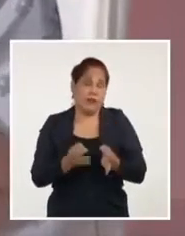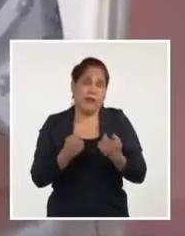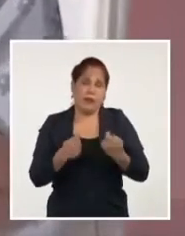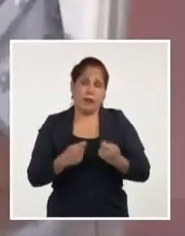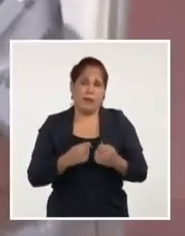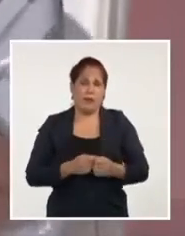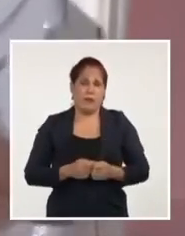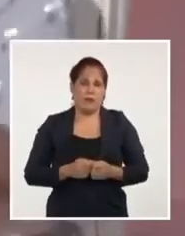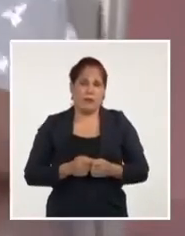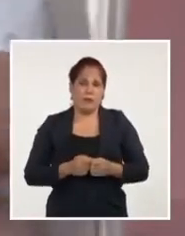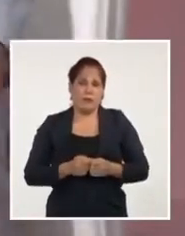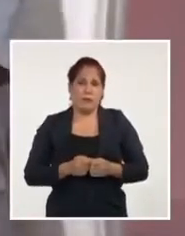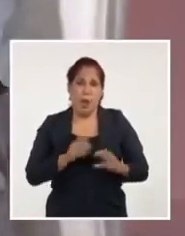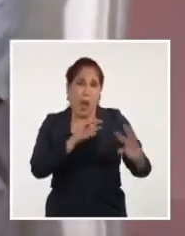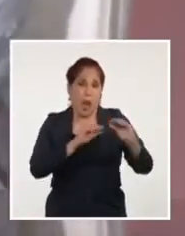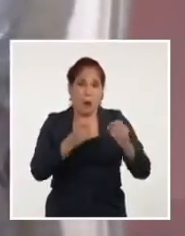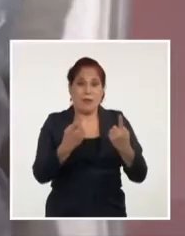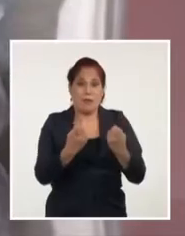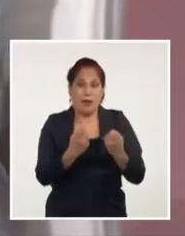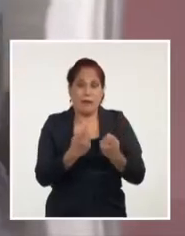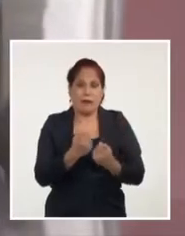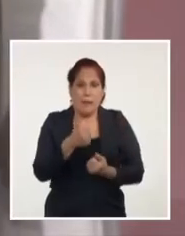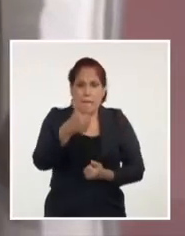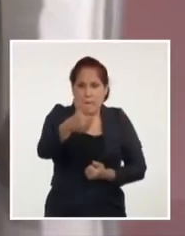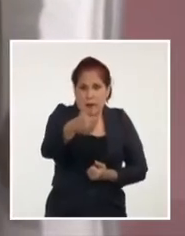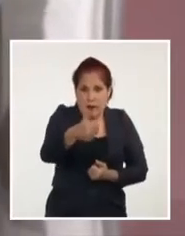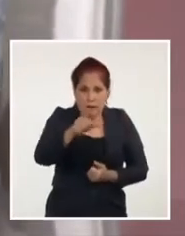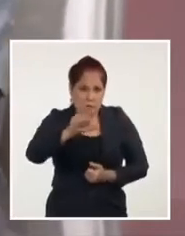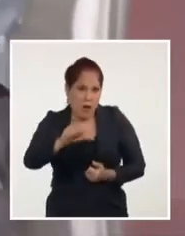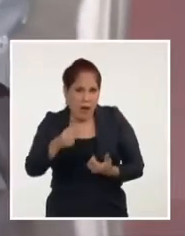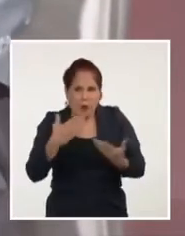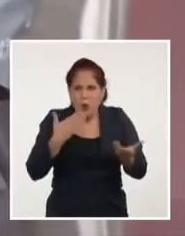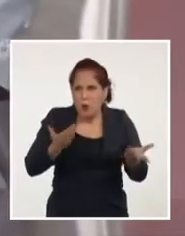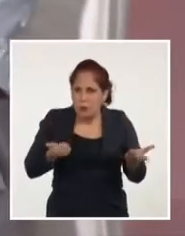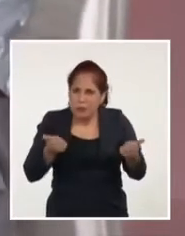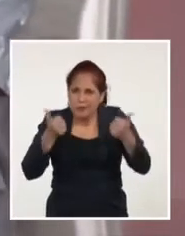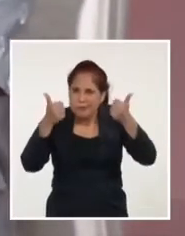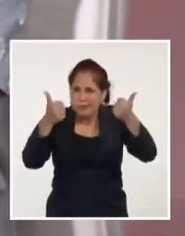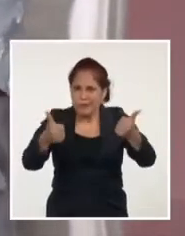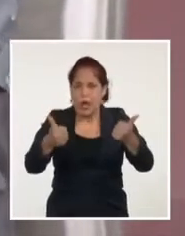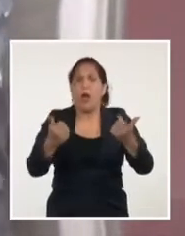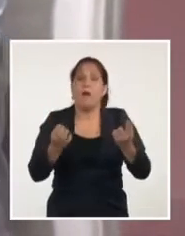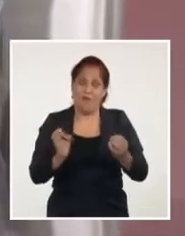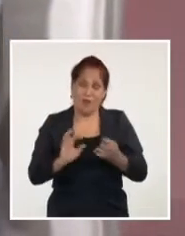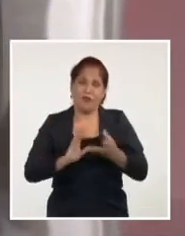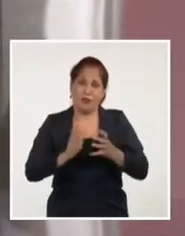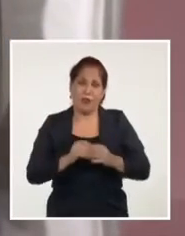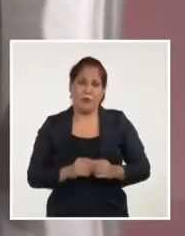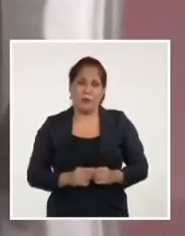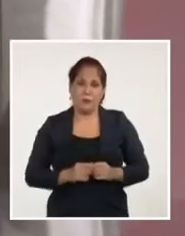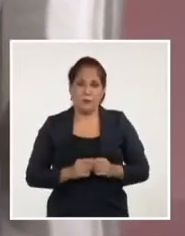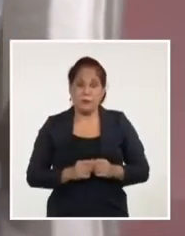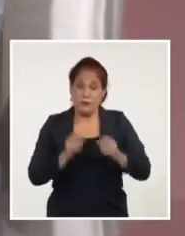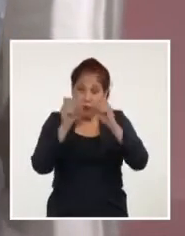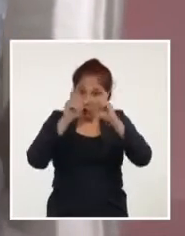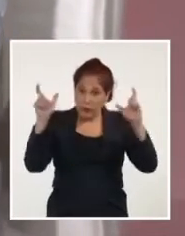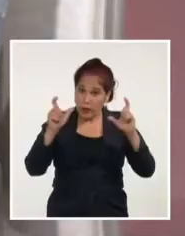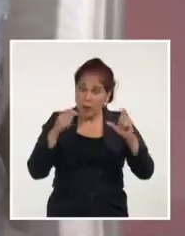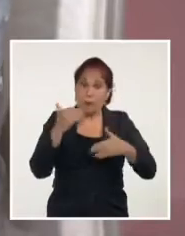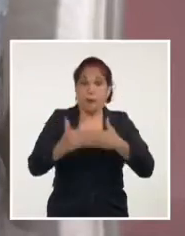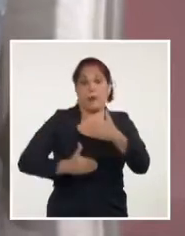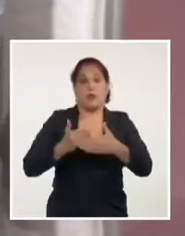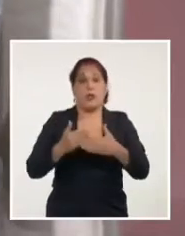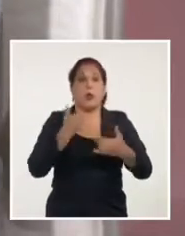estudiada, ¿verdad? Y también muy bien tratada sobre los medios de comunicación, o sea, llamar la atención de que el proceso comunicativo hoy